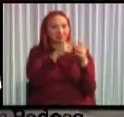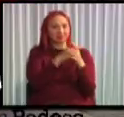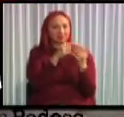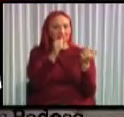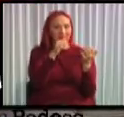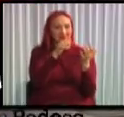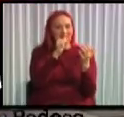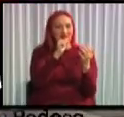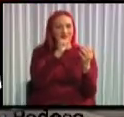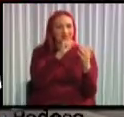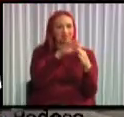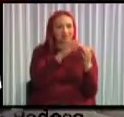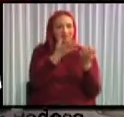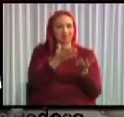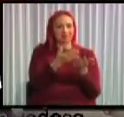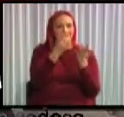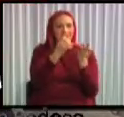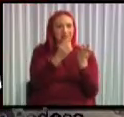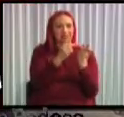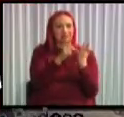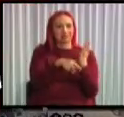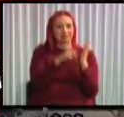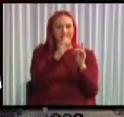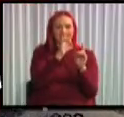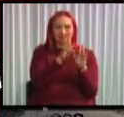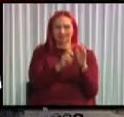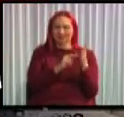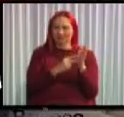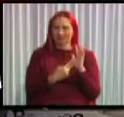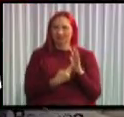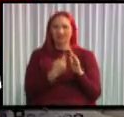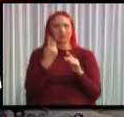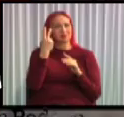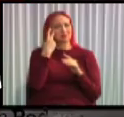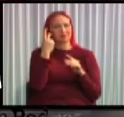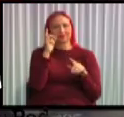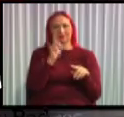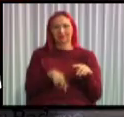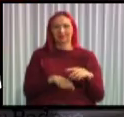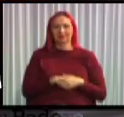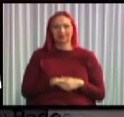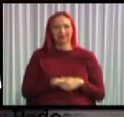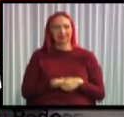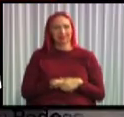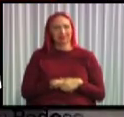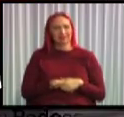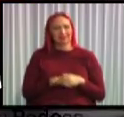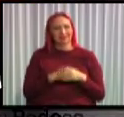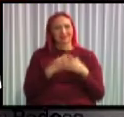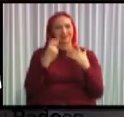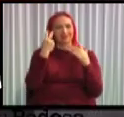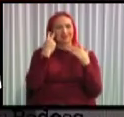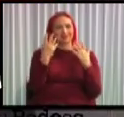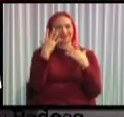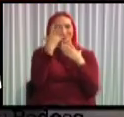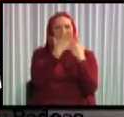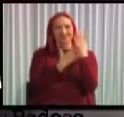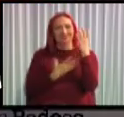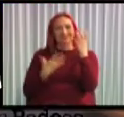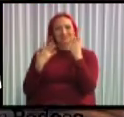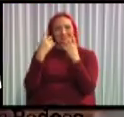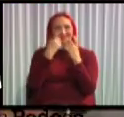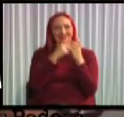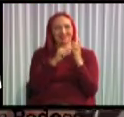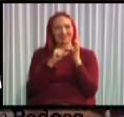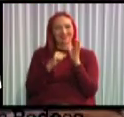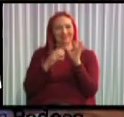mojaban, pesaban como 80 kilos, era terrible, o sea... Usted no se la aguantaba, le mojaba toda la cara a uno, no, le